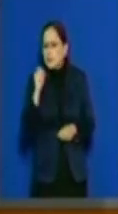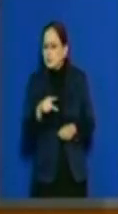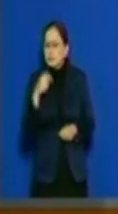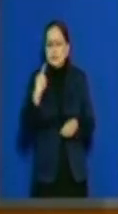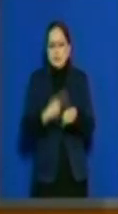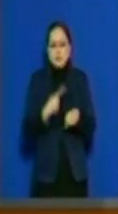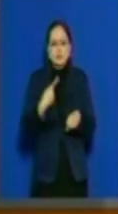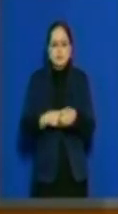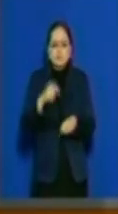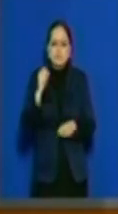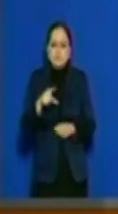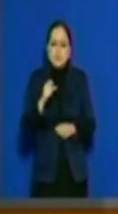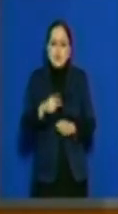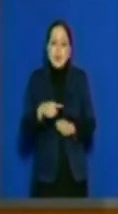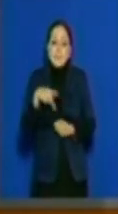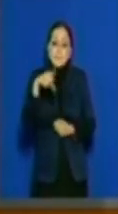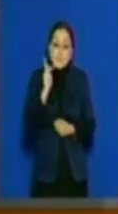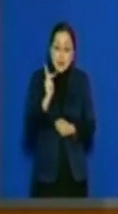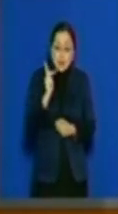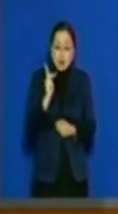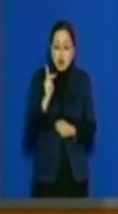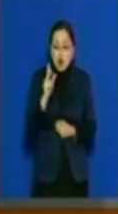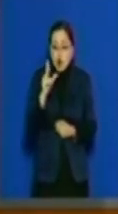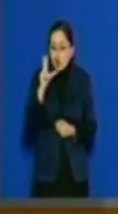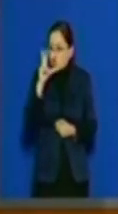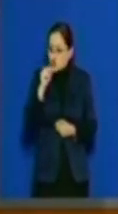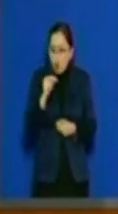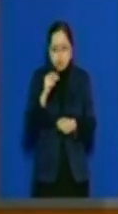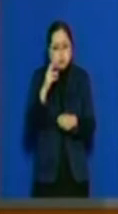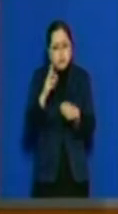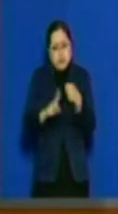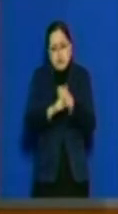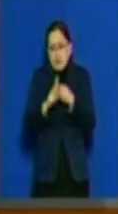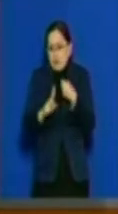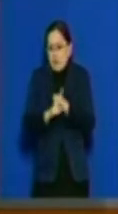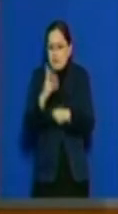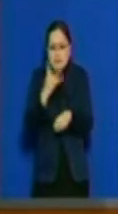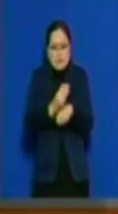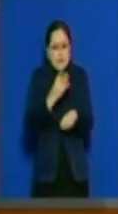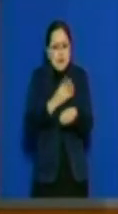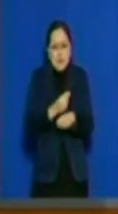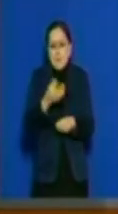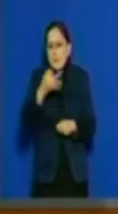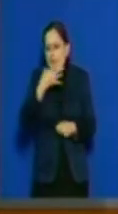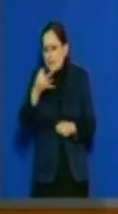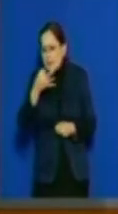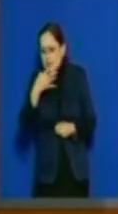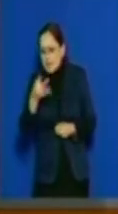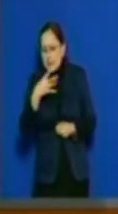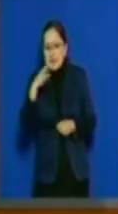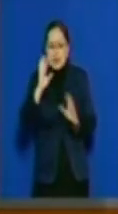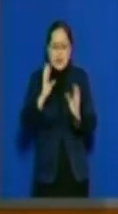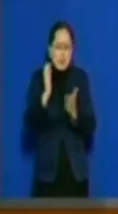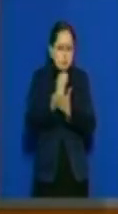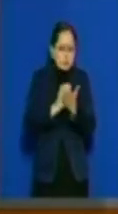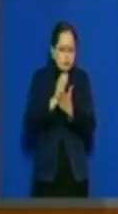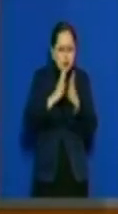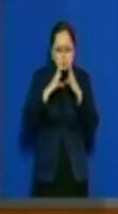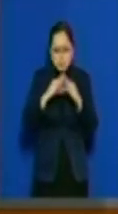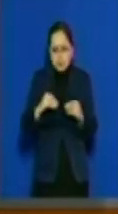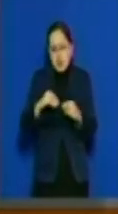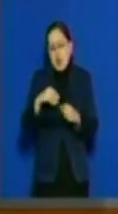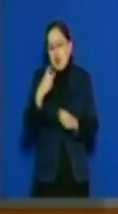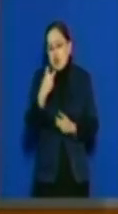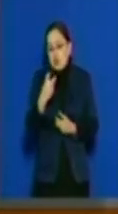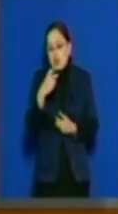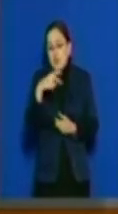repetitiva. Sin embargo, no lo vamos a lograr con antibióticos ni con tratamientos contra la tuberculosis